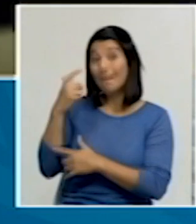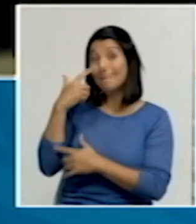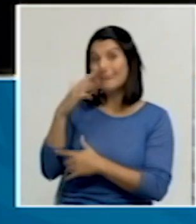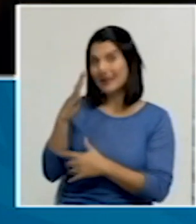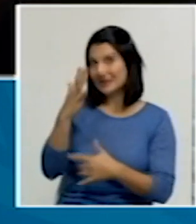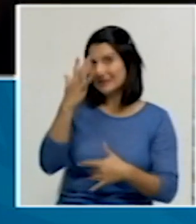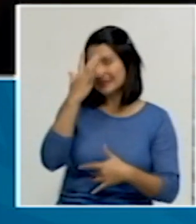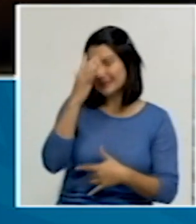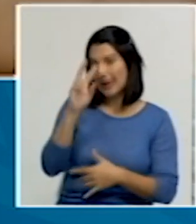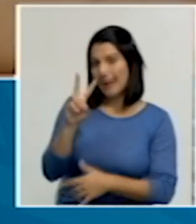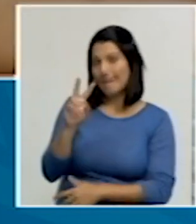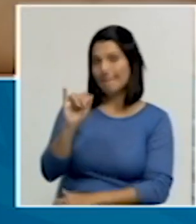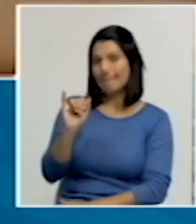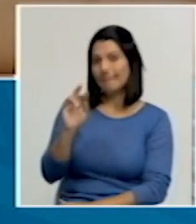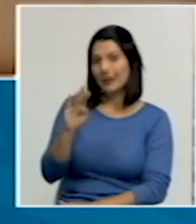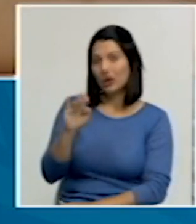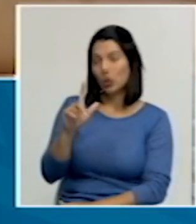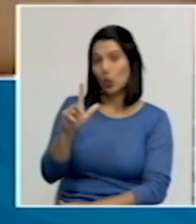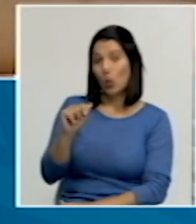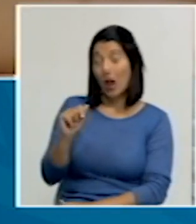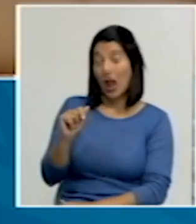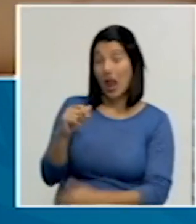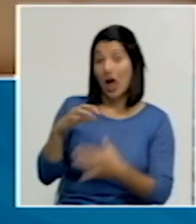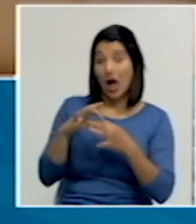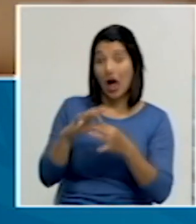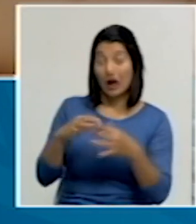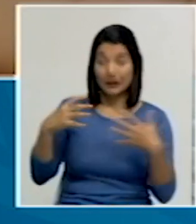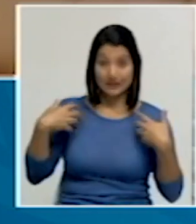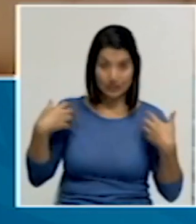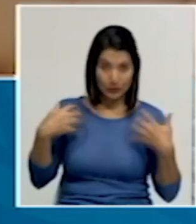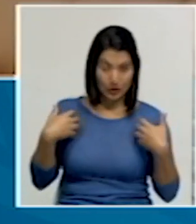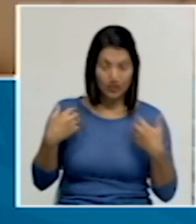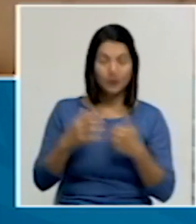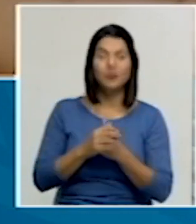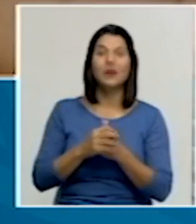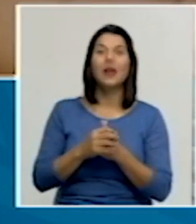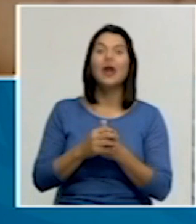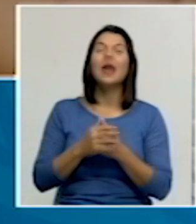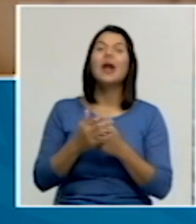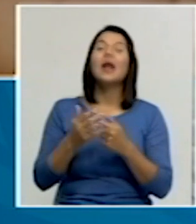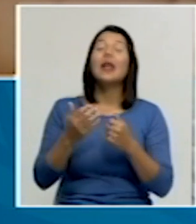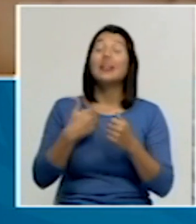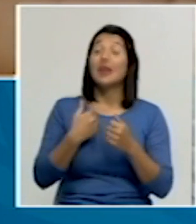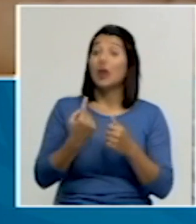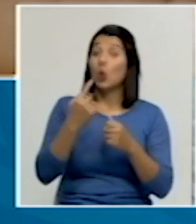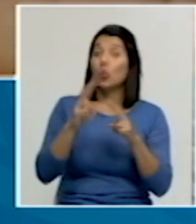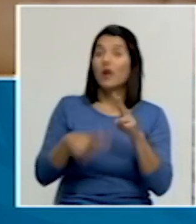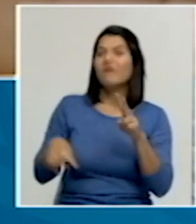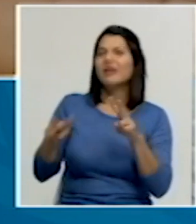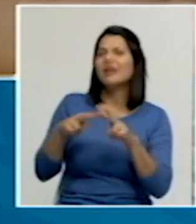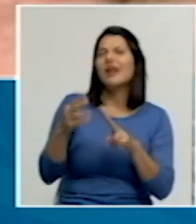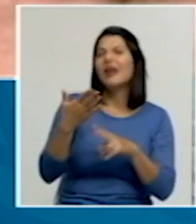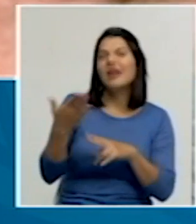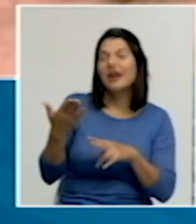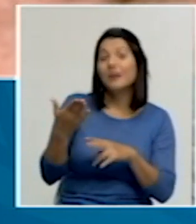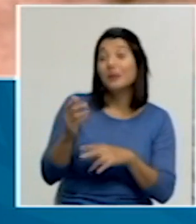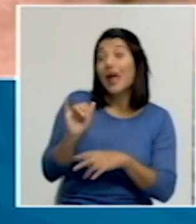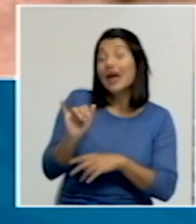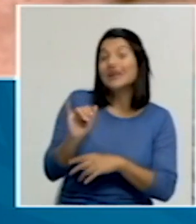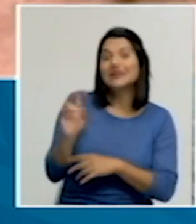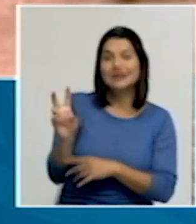muchos países casos confirmados. La ventaja de esto, don Ernesto, es que es un